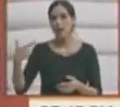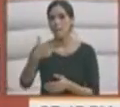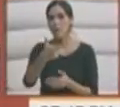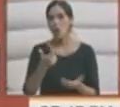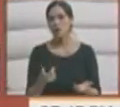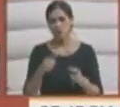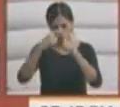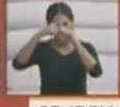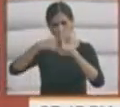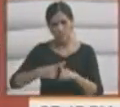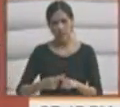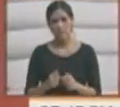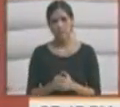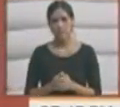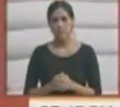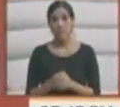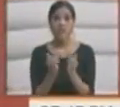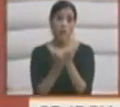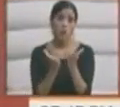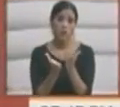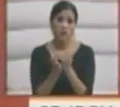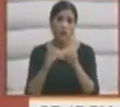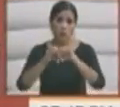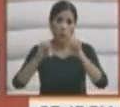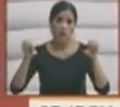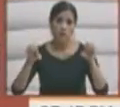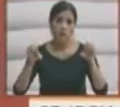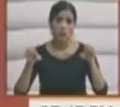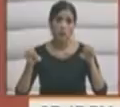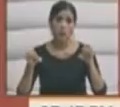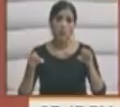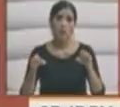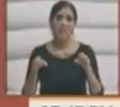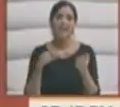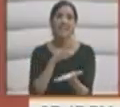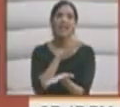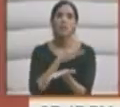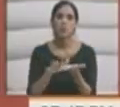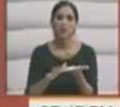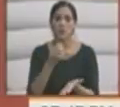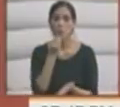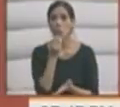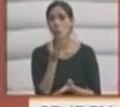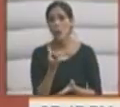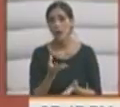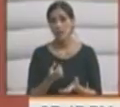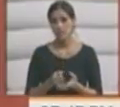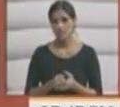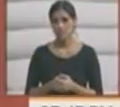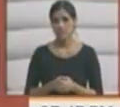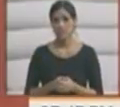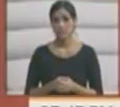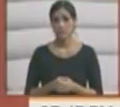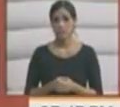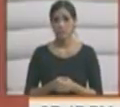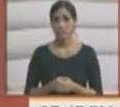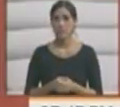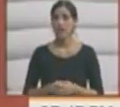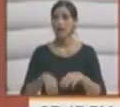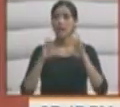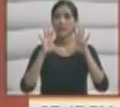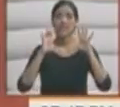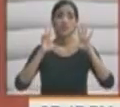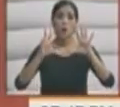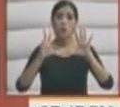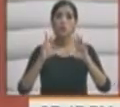Sumen. Educación universal, gratuita y de calidad. En 18 años de